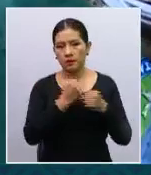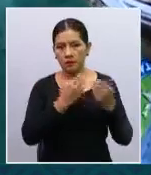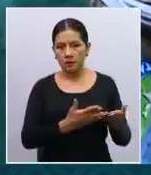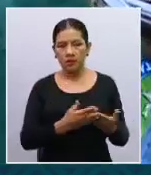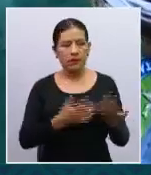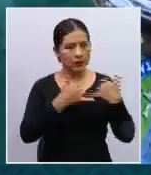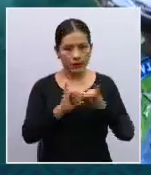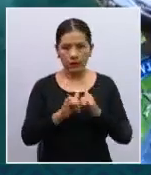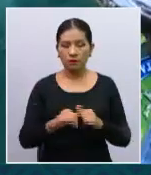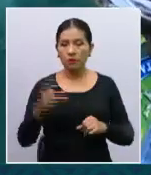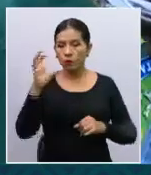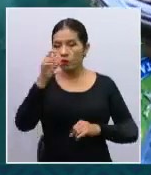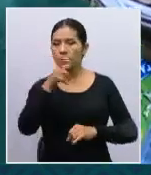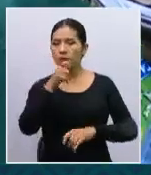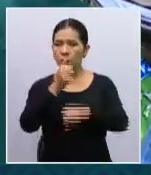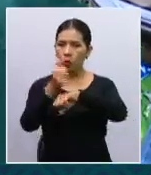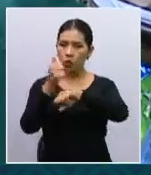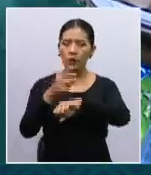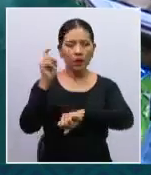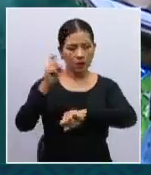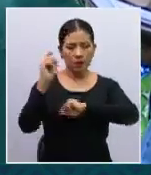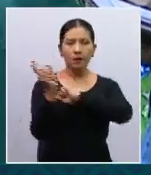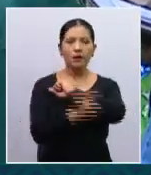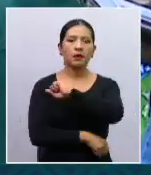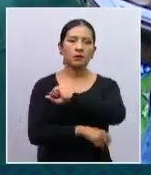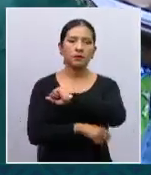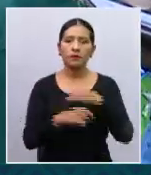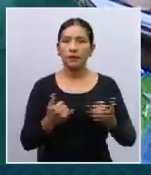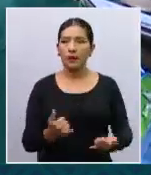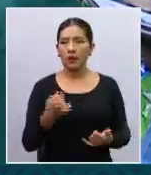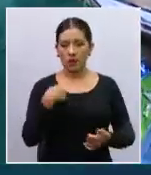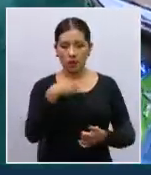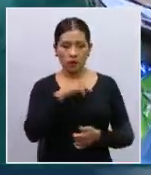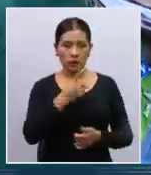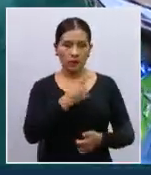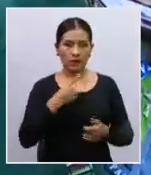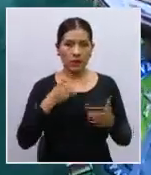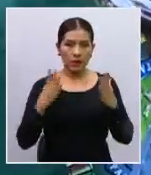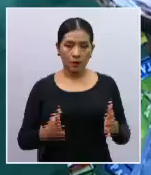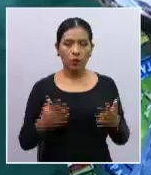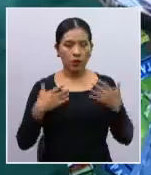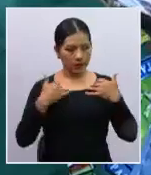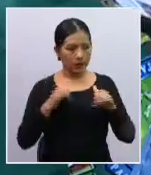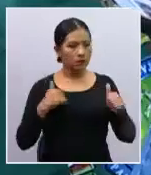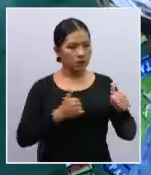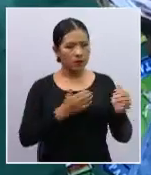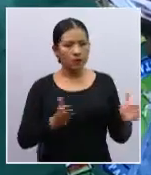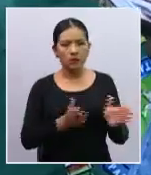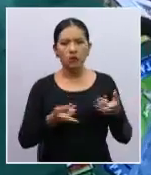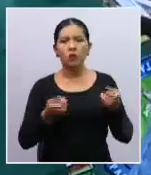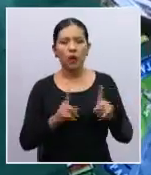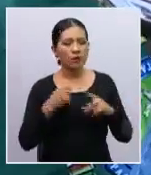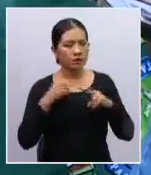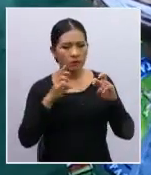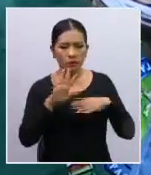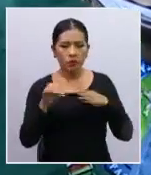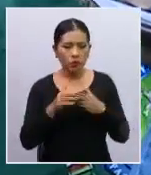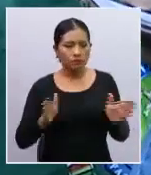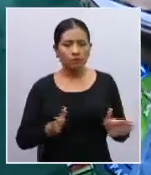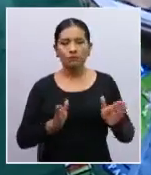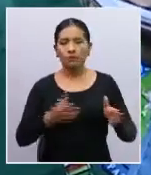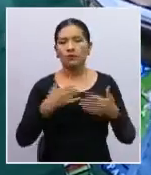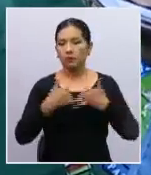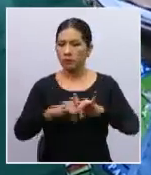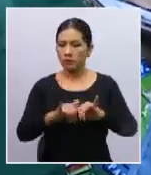ser sancionado. Y nosotros también, como diputados, vamos a estar detrás de todas estas acciones que